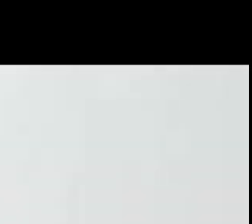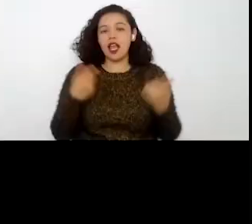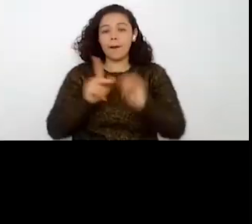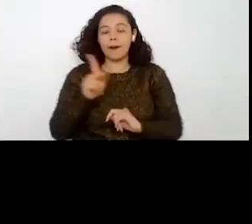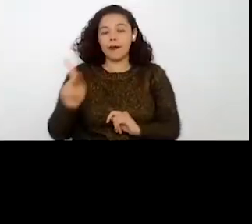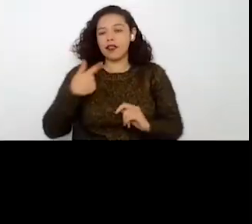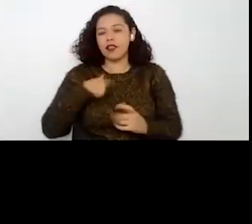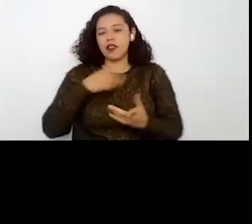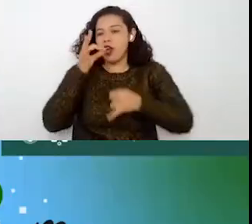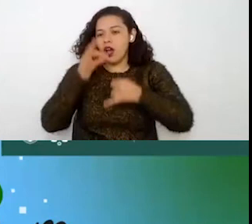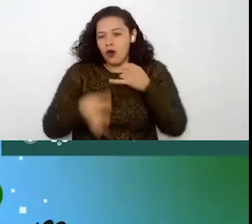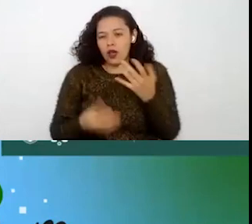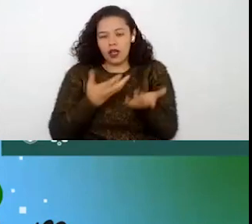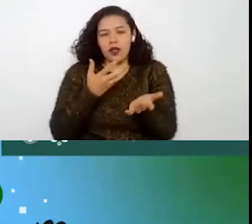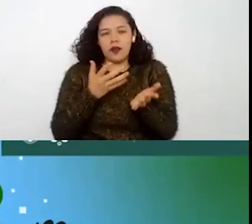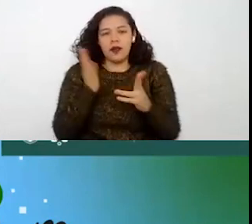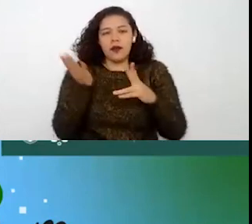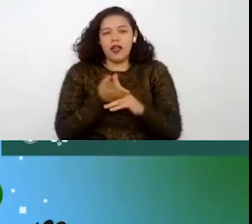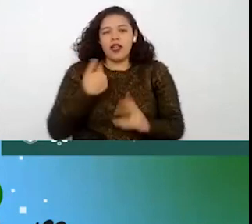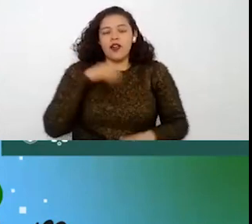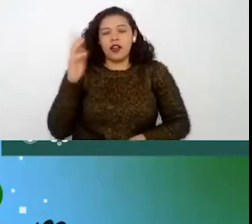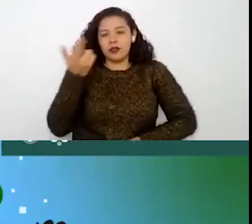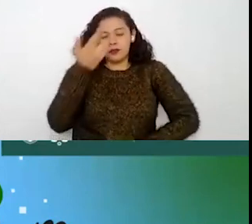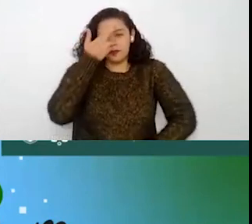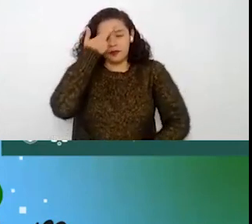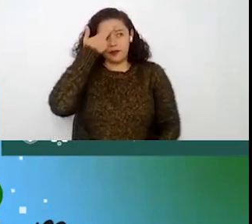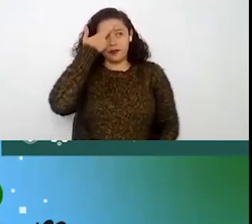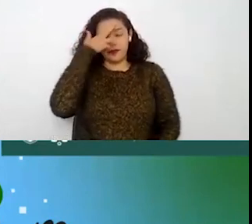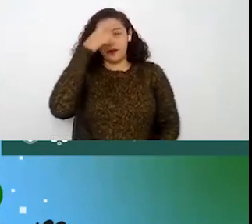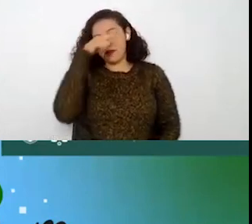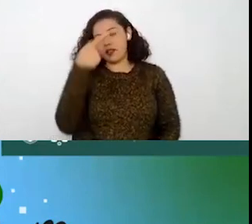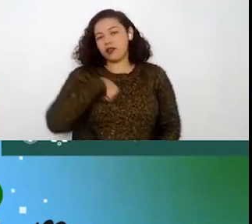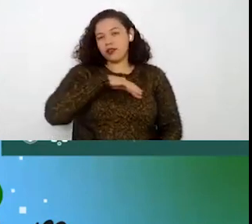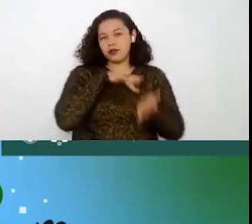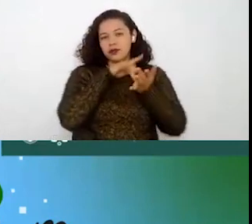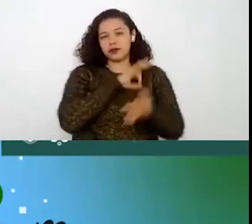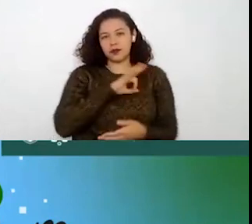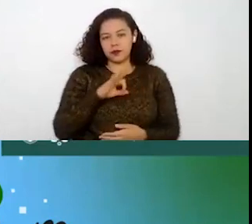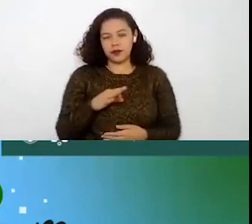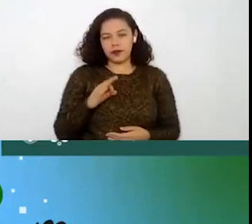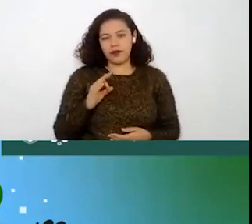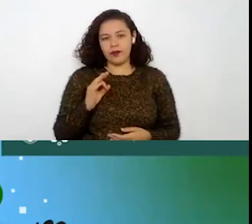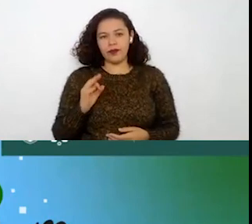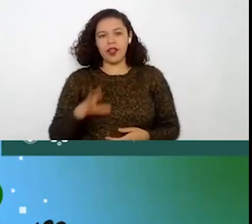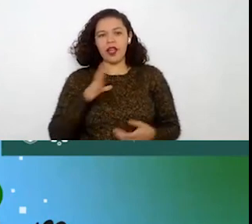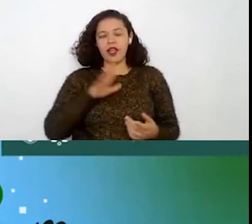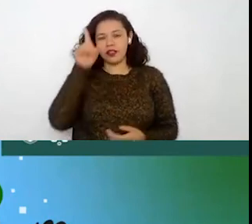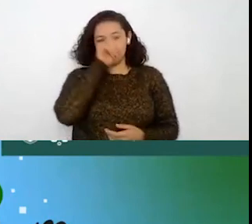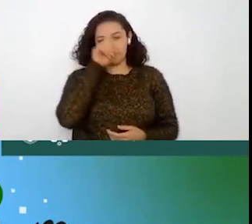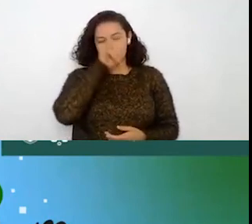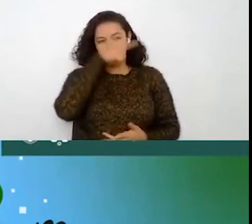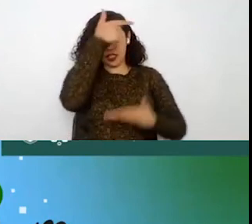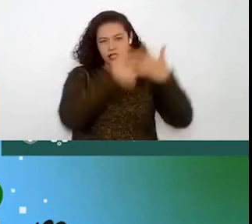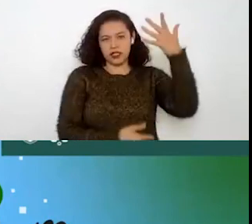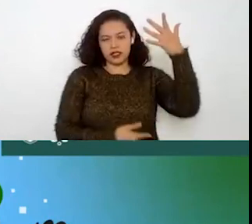que tenemos recordarles que para poder apoyarlos tenemos la consulta del directorio de